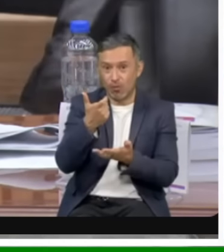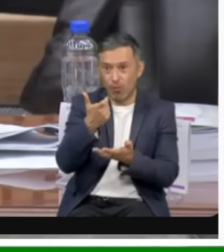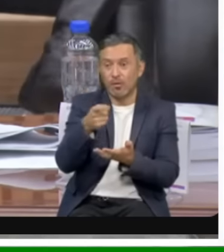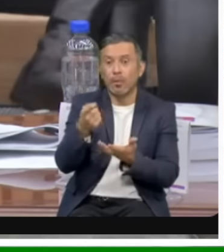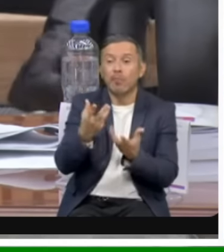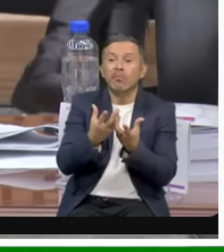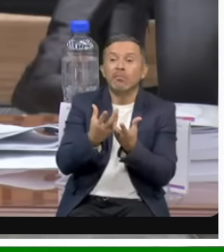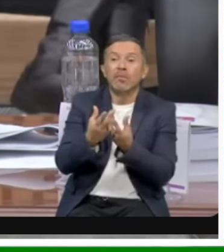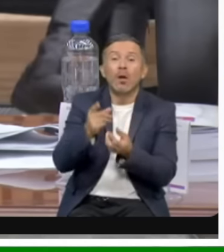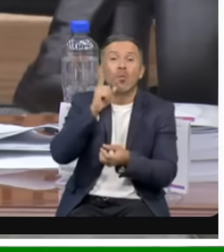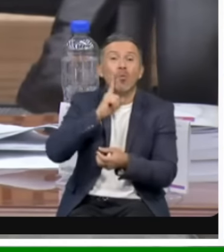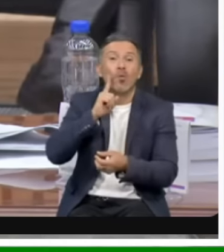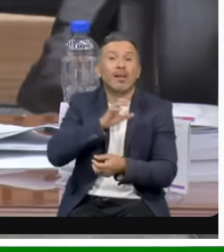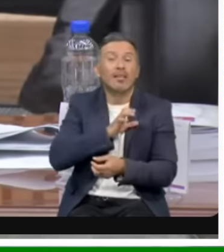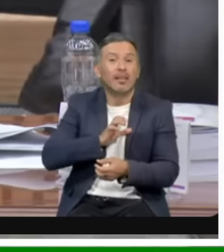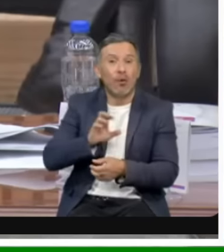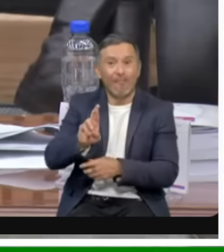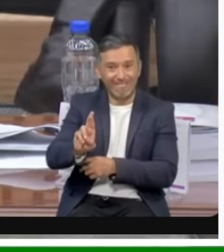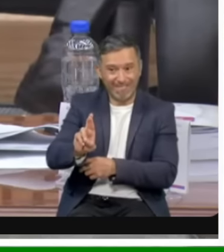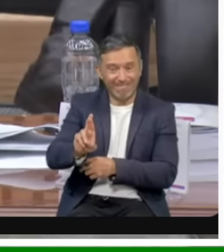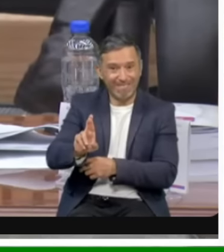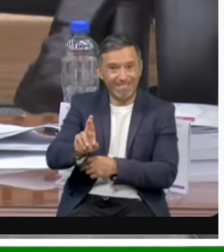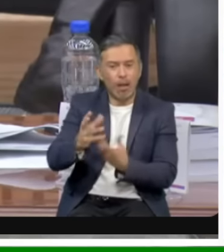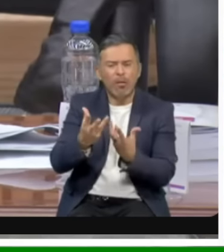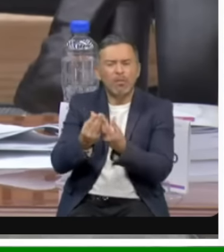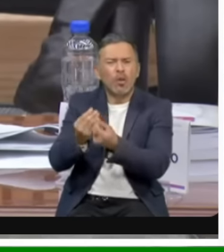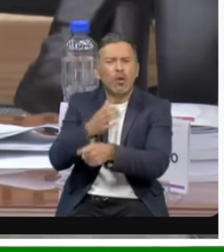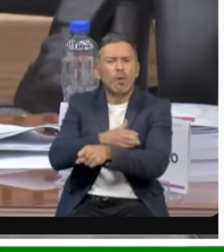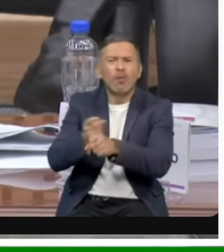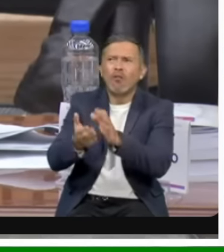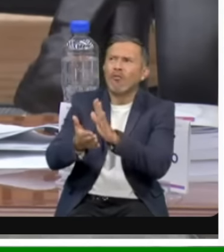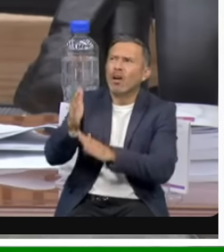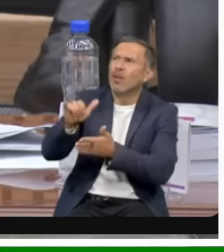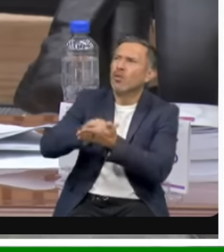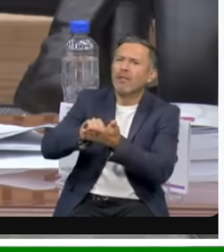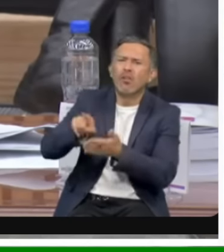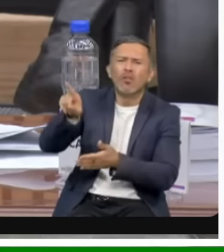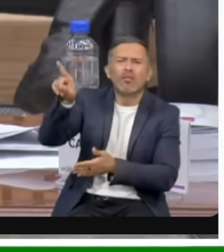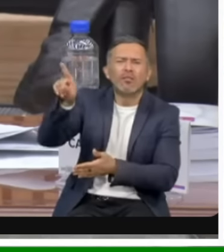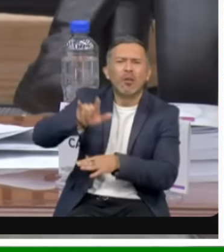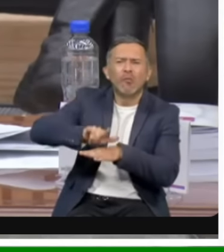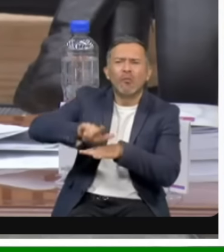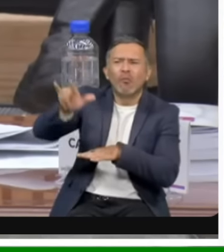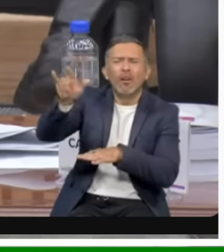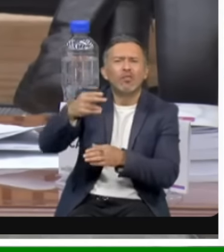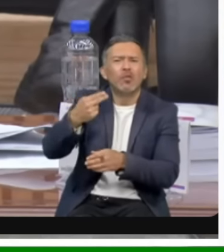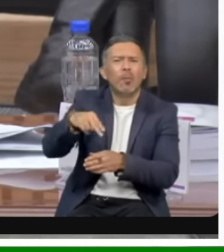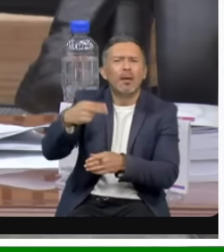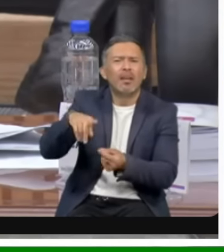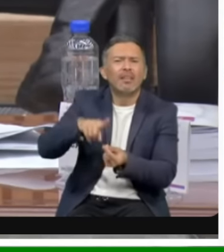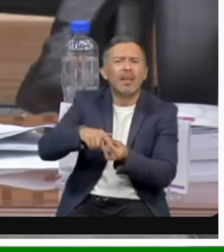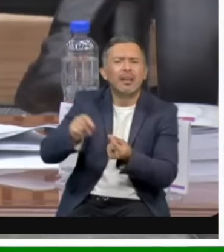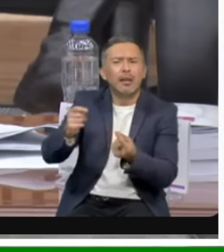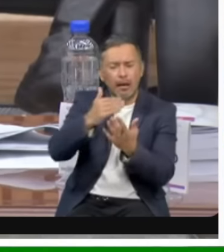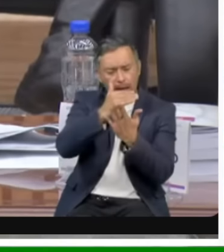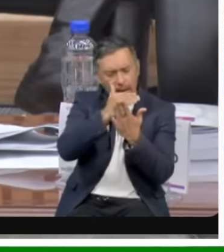candidata a Nueva York que nos pueda compartir también la agenda que nos comparta también el